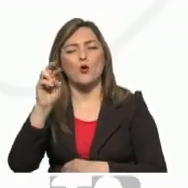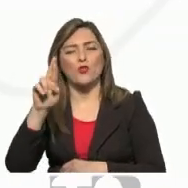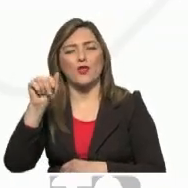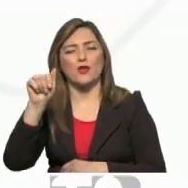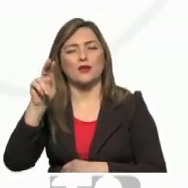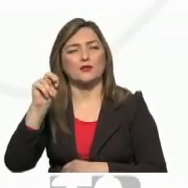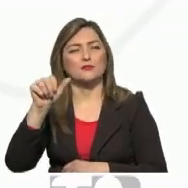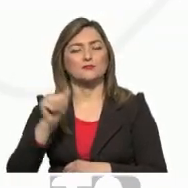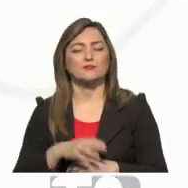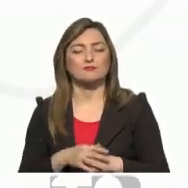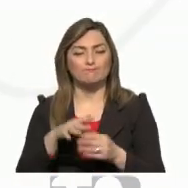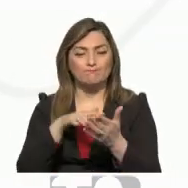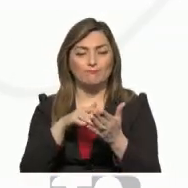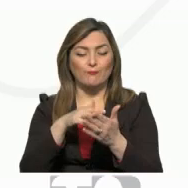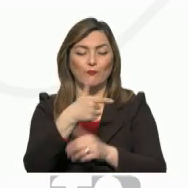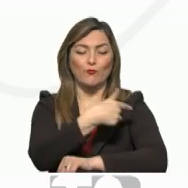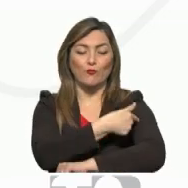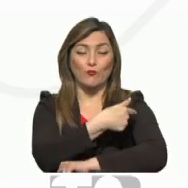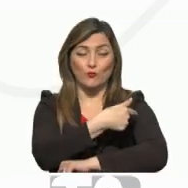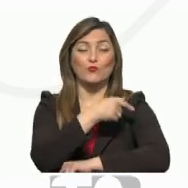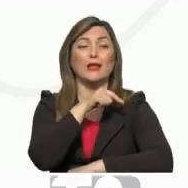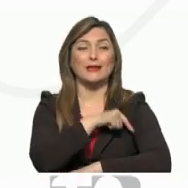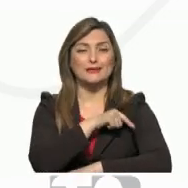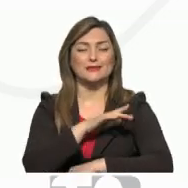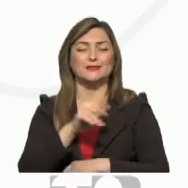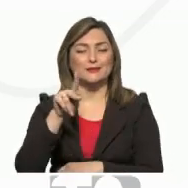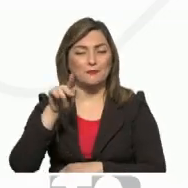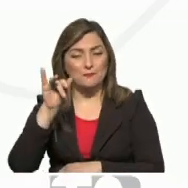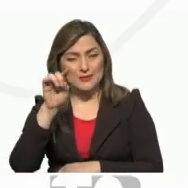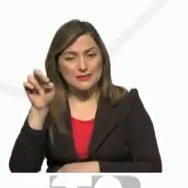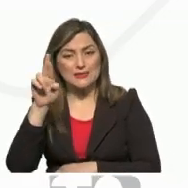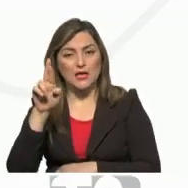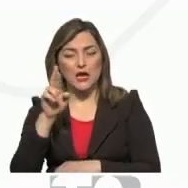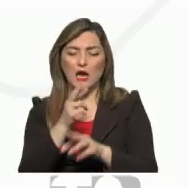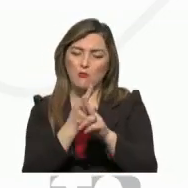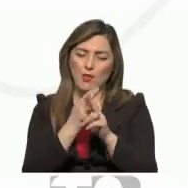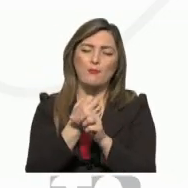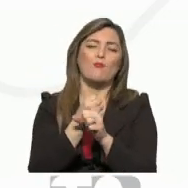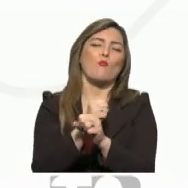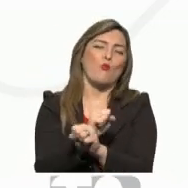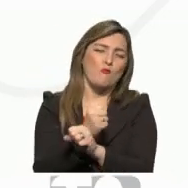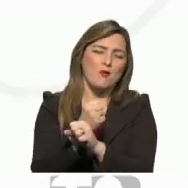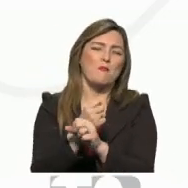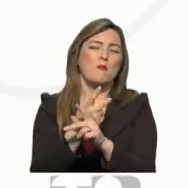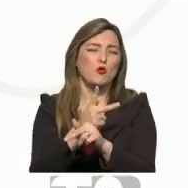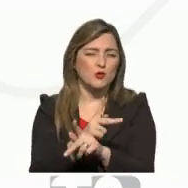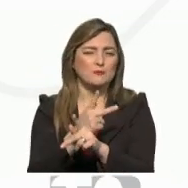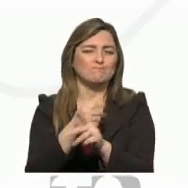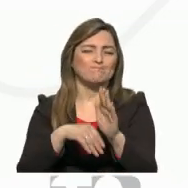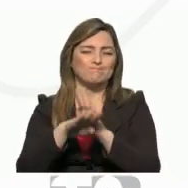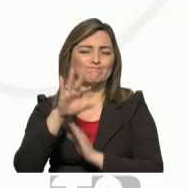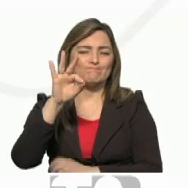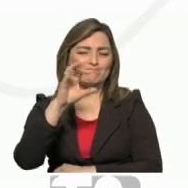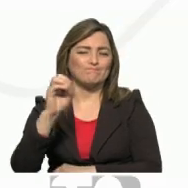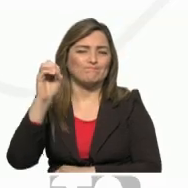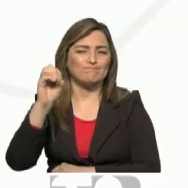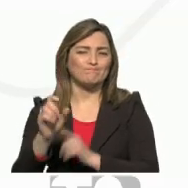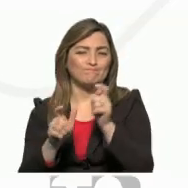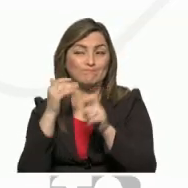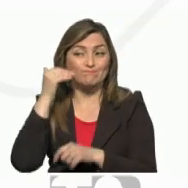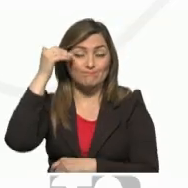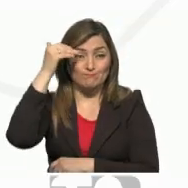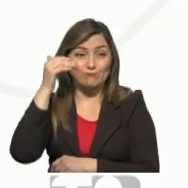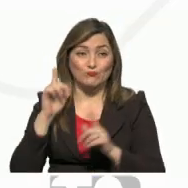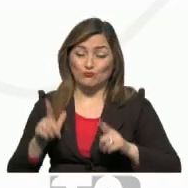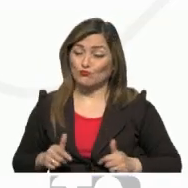si bien se demostró que la vacuna de ARN mensajero de Pfizer produce una respuesta inmunitaria eficaz en más del 90% de los adultos